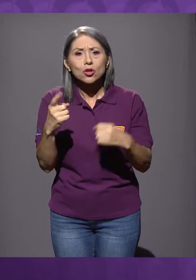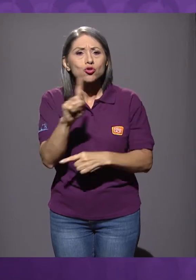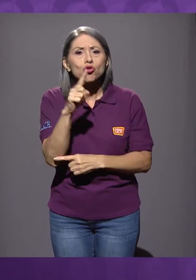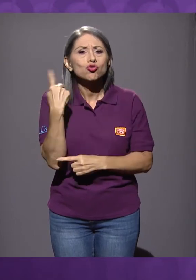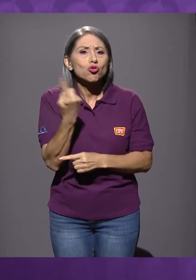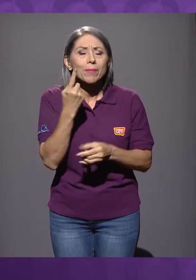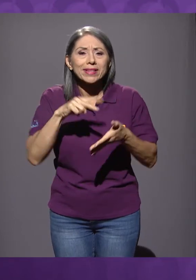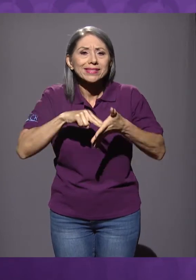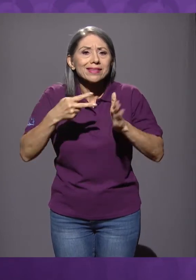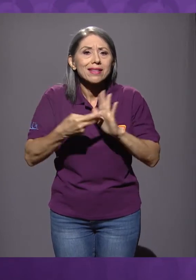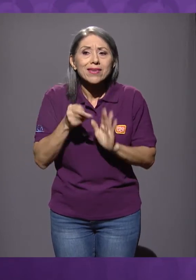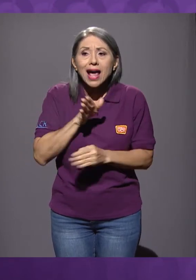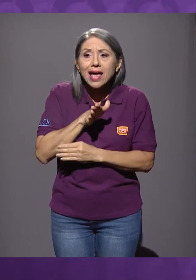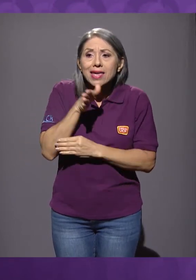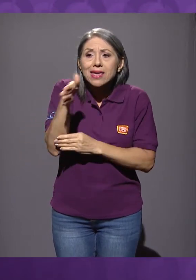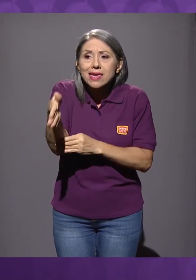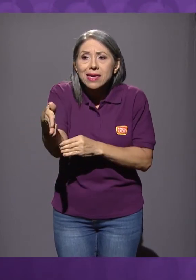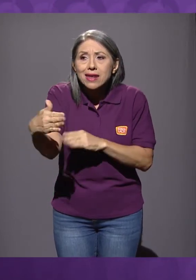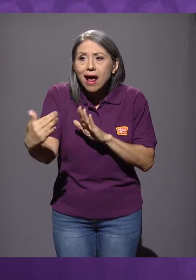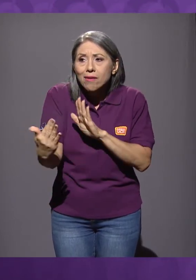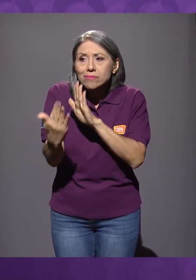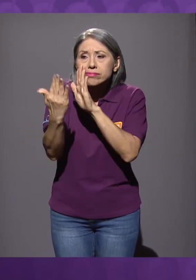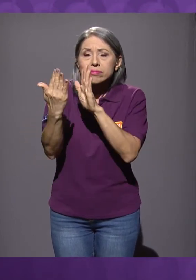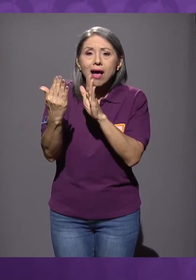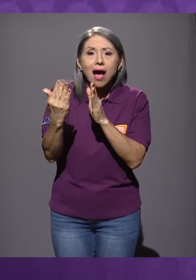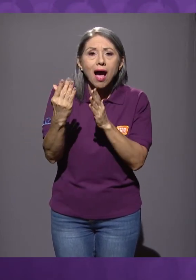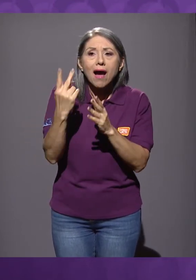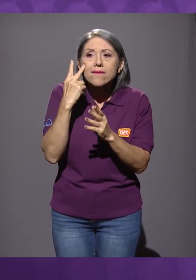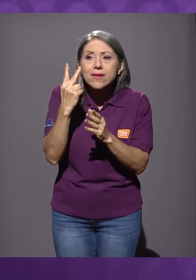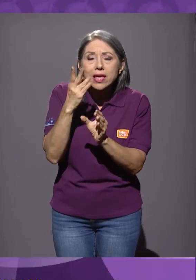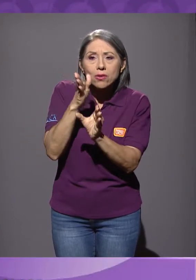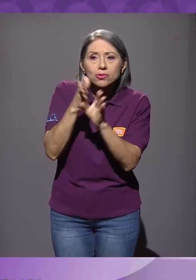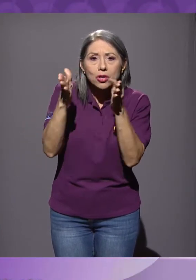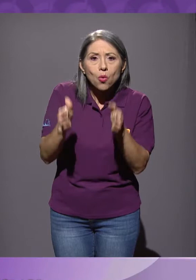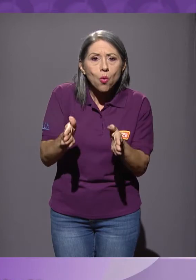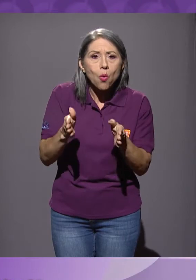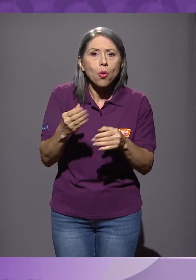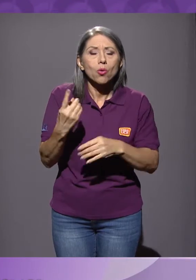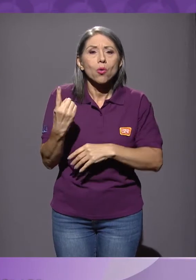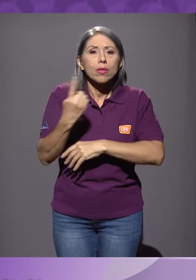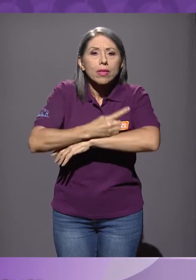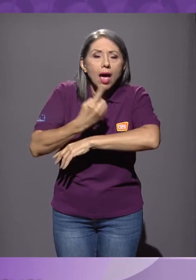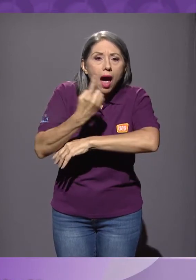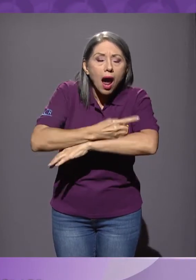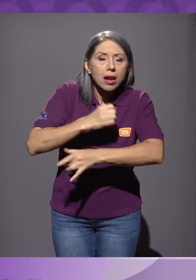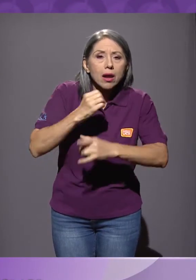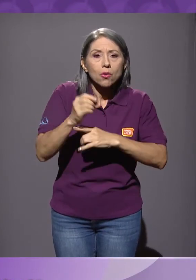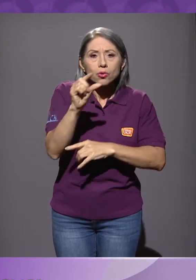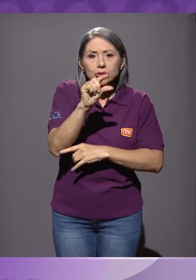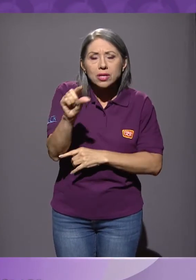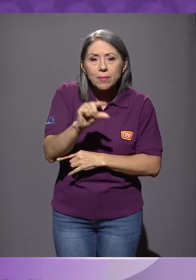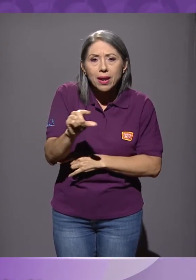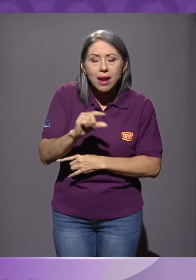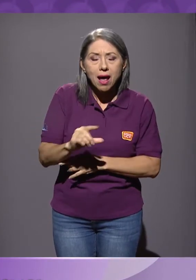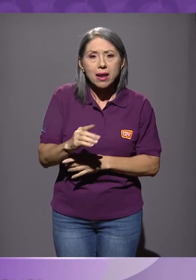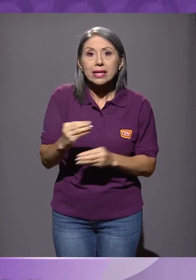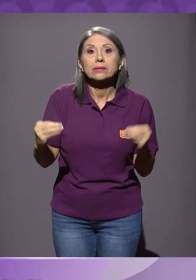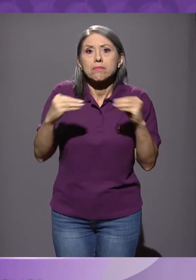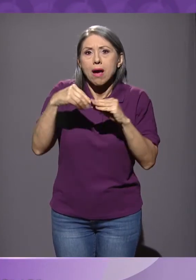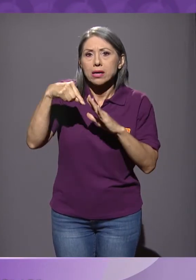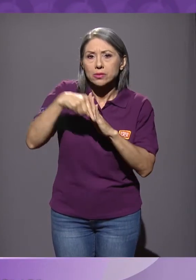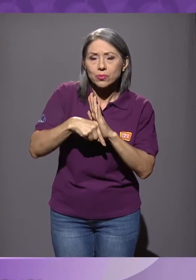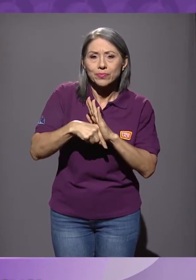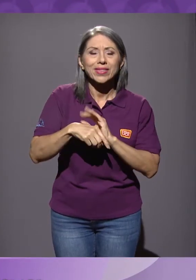ir a una sesión diaria o semanal? Sí, yo, digamos, ahí haría eco también